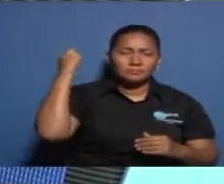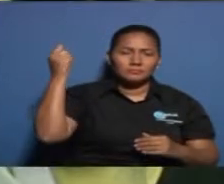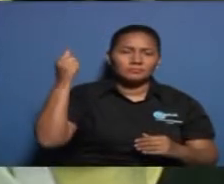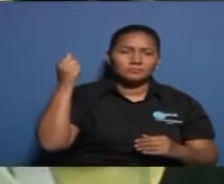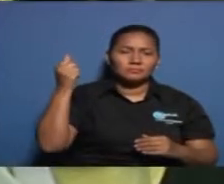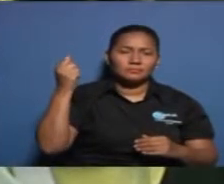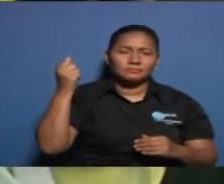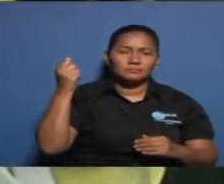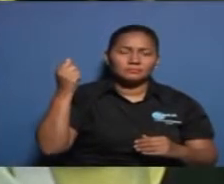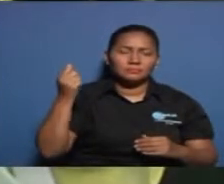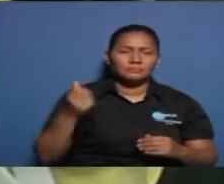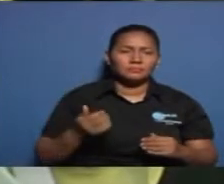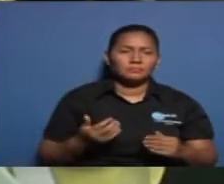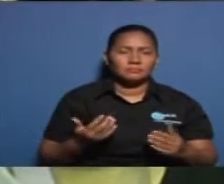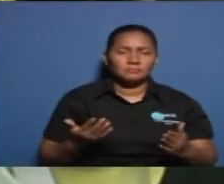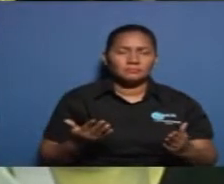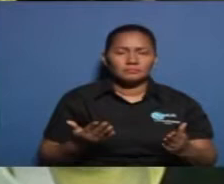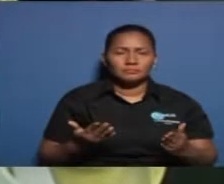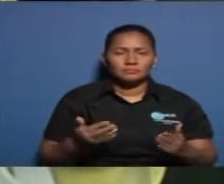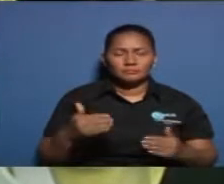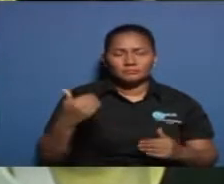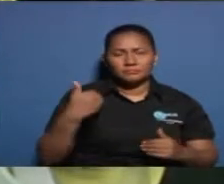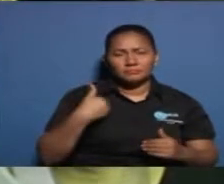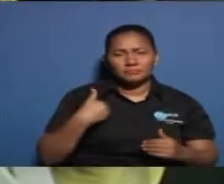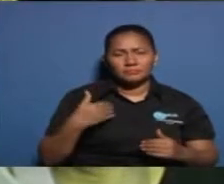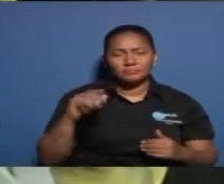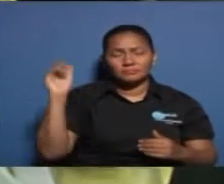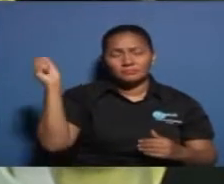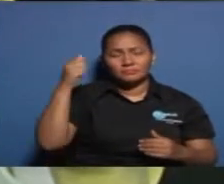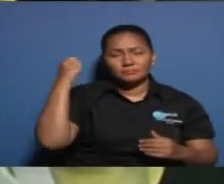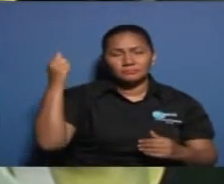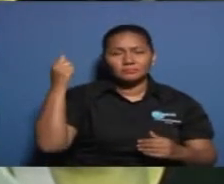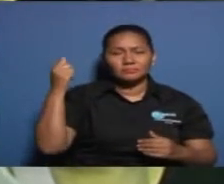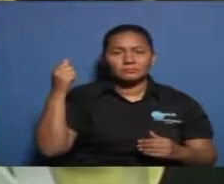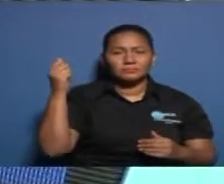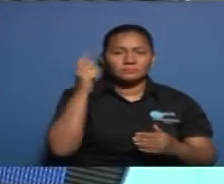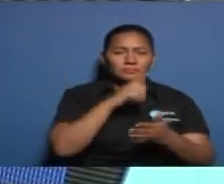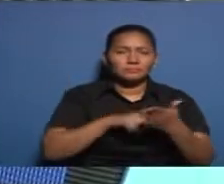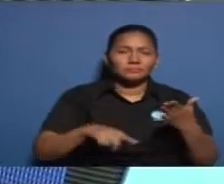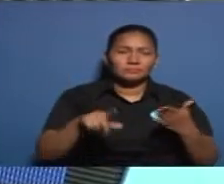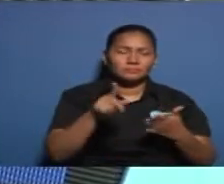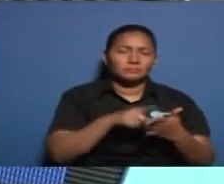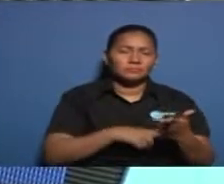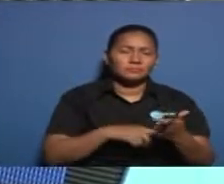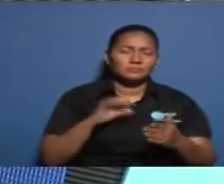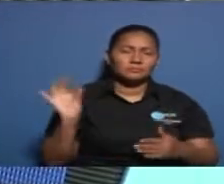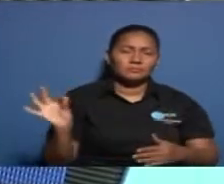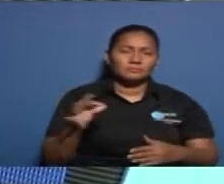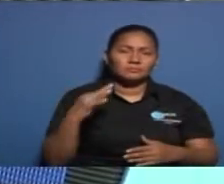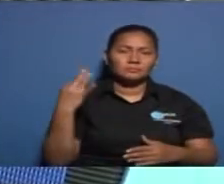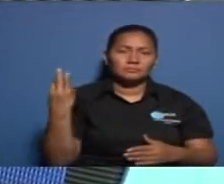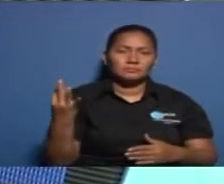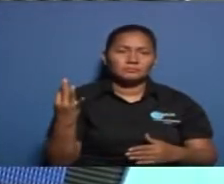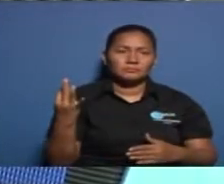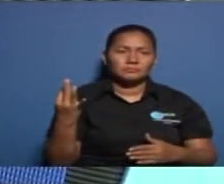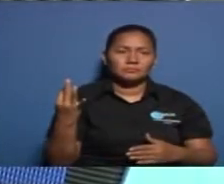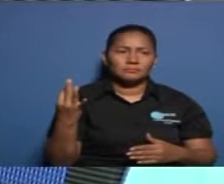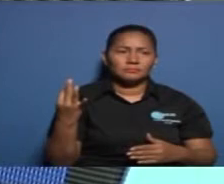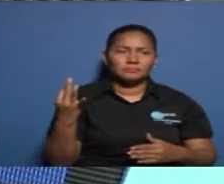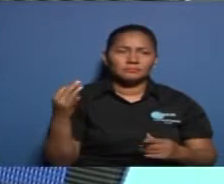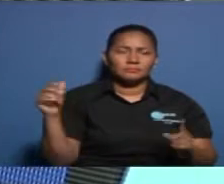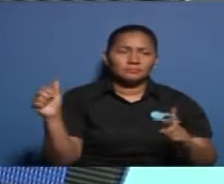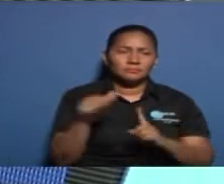principal reto por supuesto tenemos que lograr eliminar las formas de discriminación de nuestra